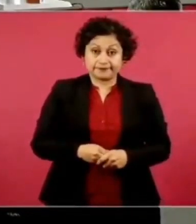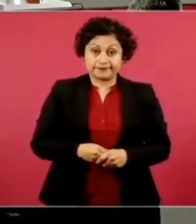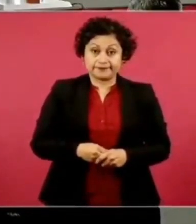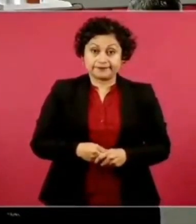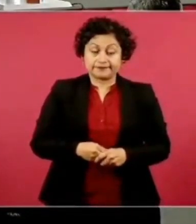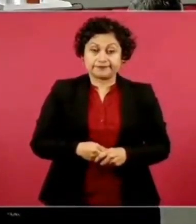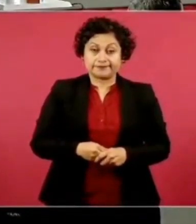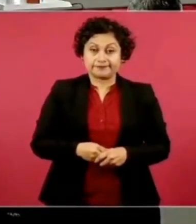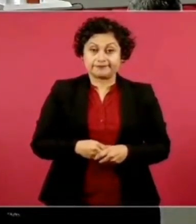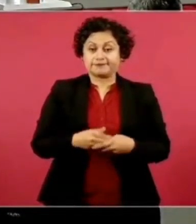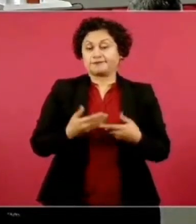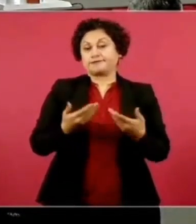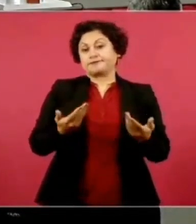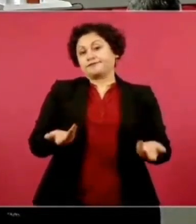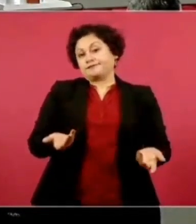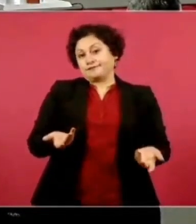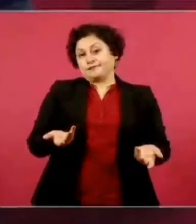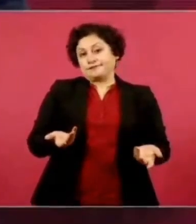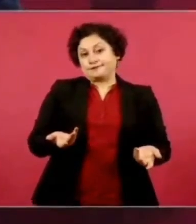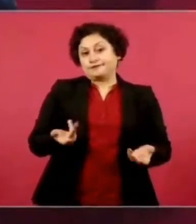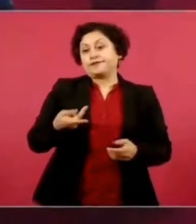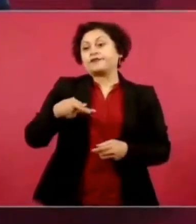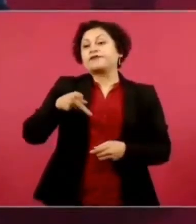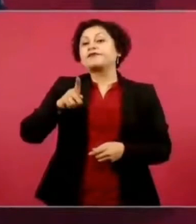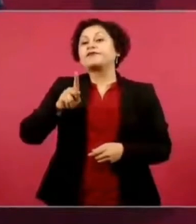Como no es el pueblo